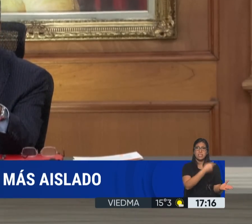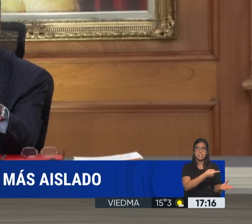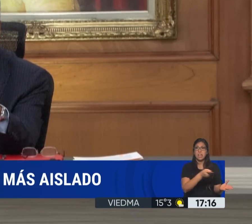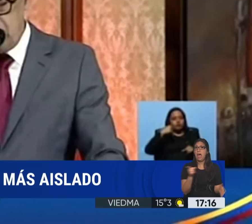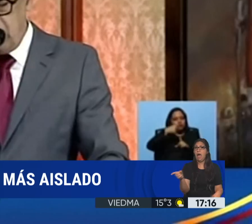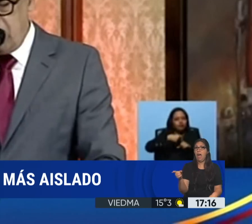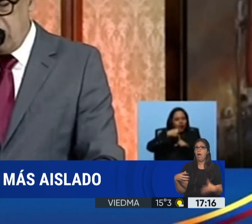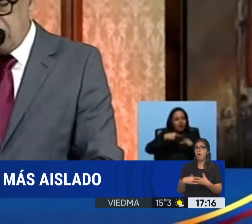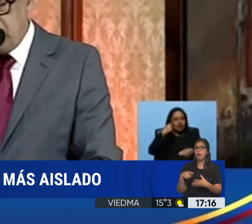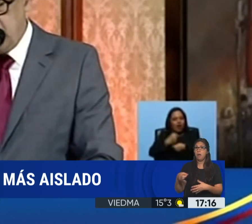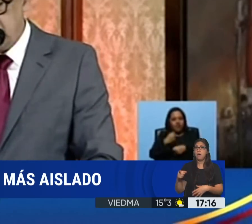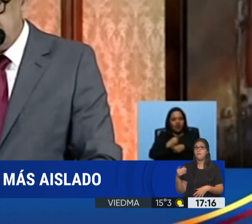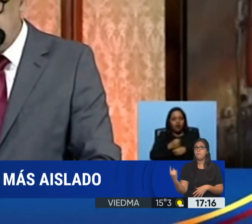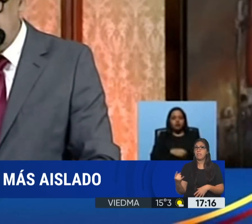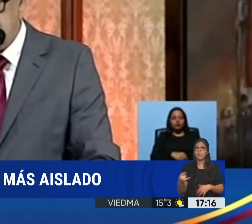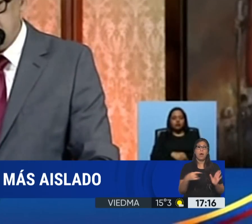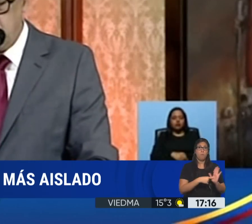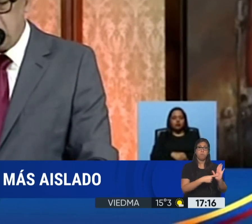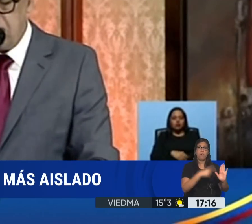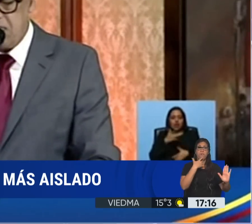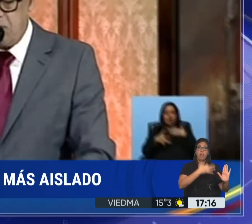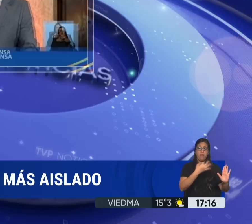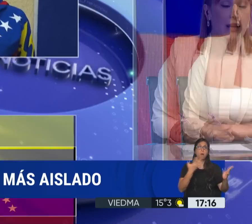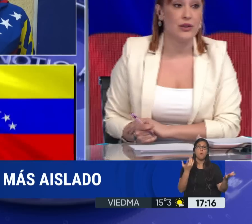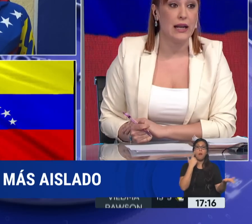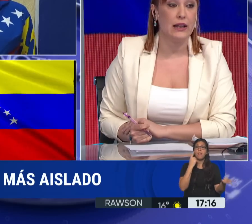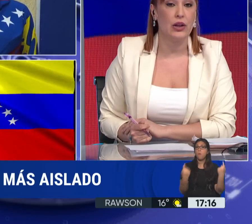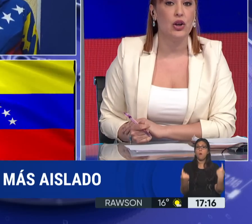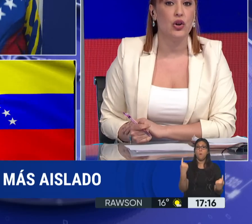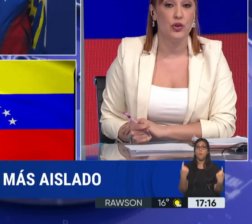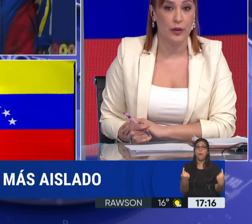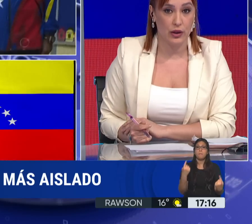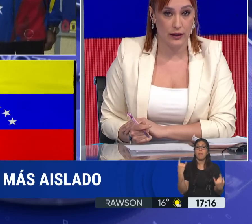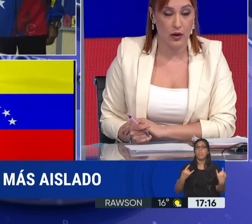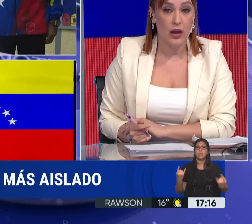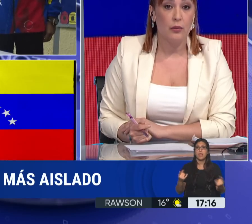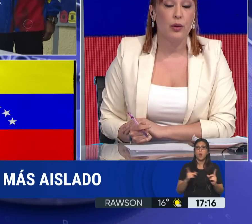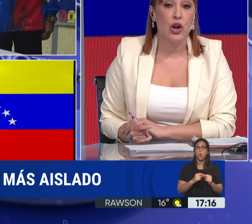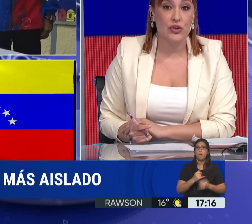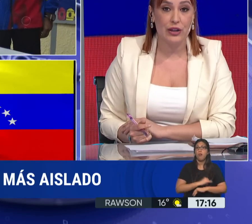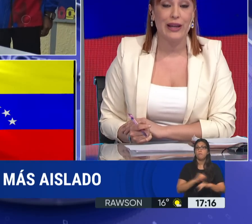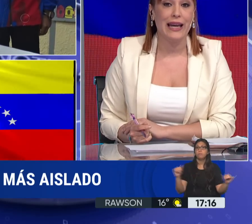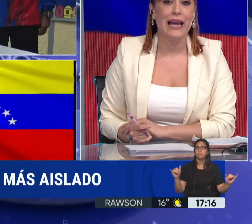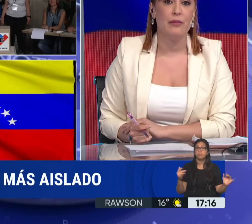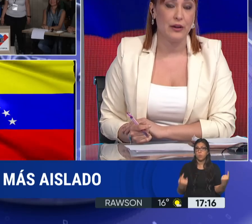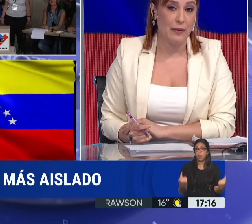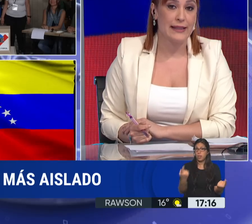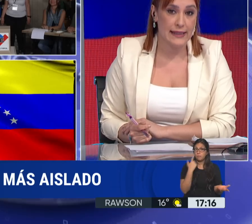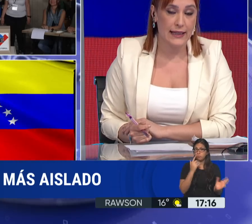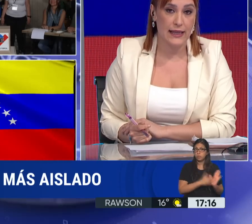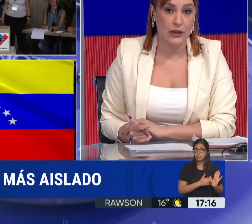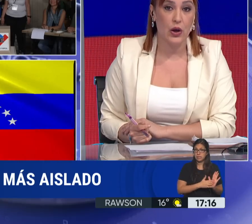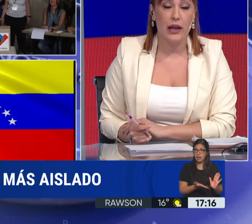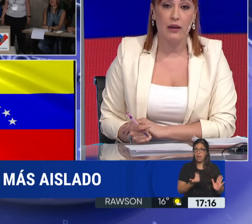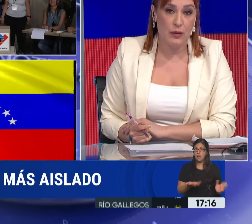ciertas, o como plantea la oposición, que mintió el Consejo Nacional Electoral con los números que dio. Pero bueno, lo cierto es que el panorama